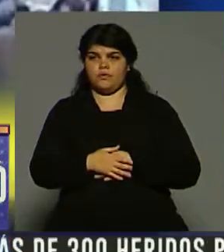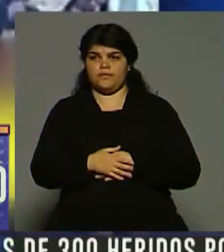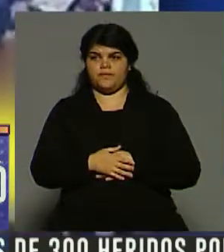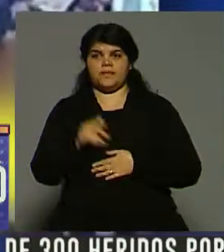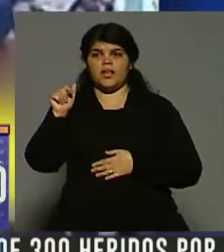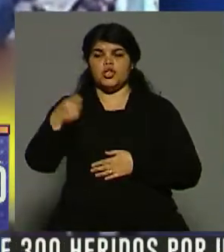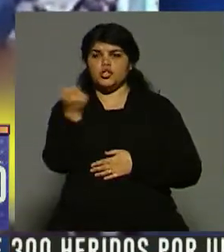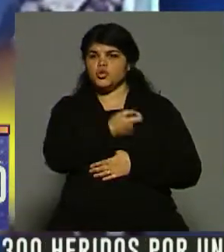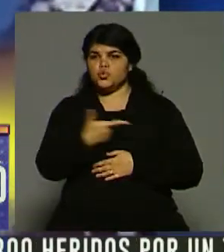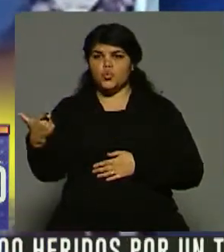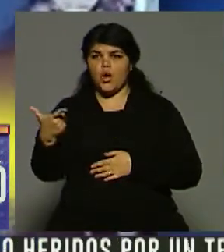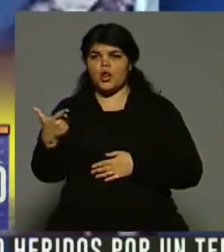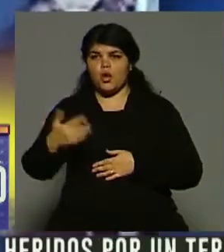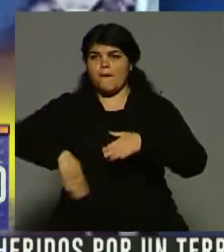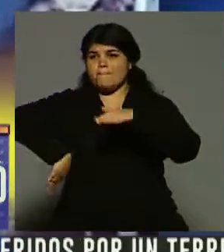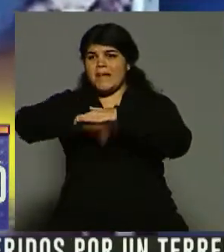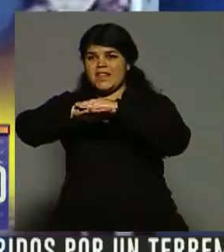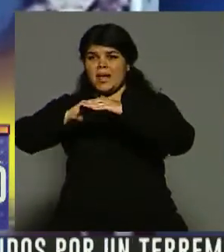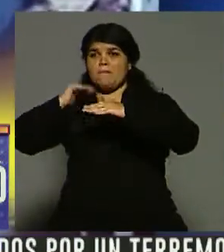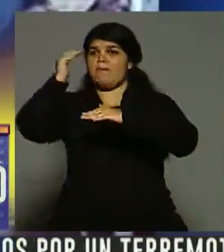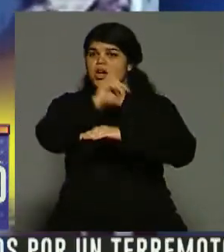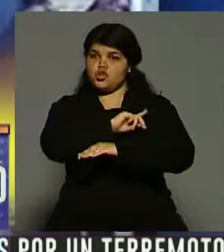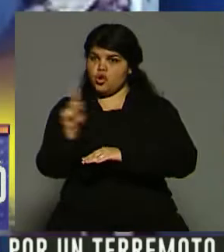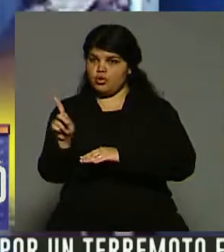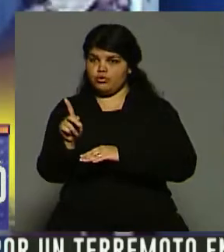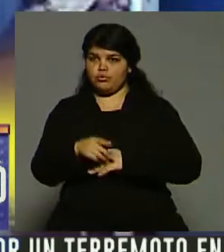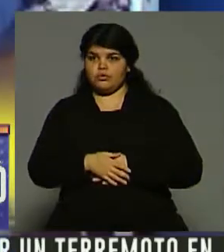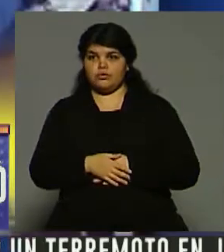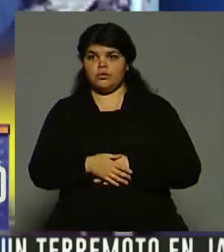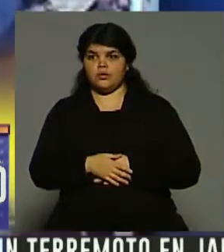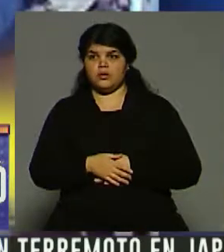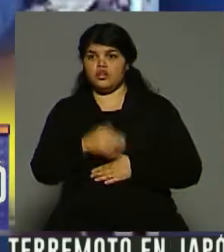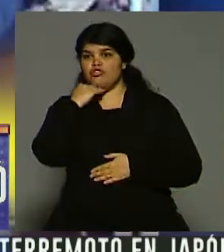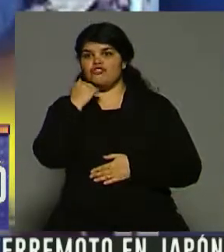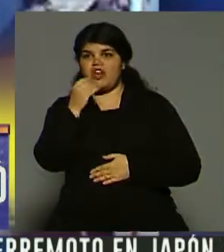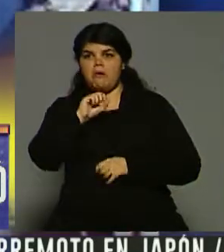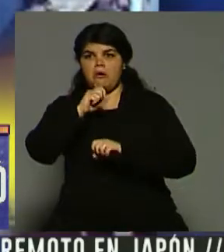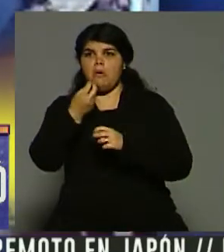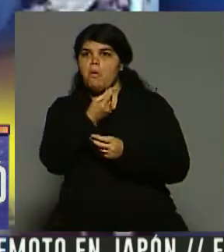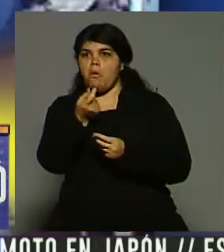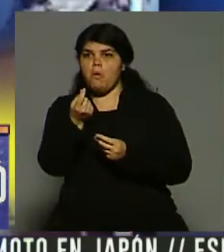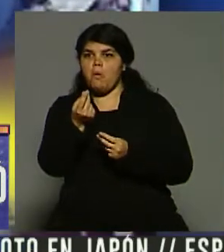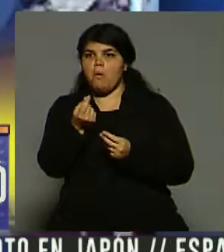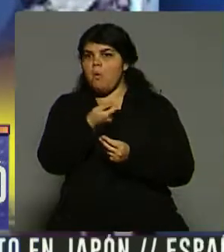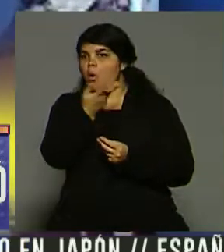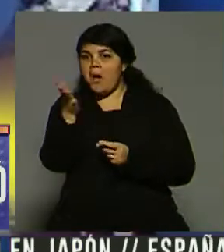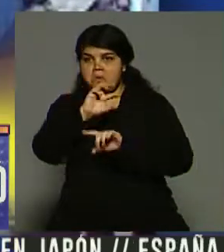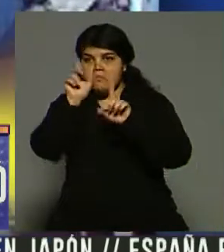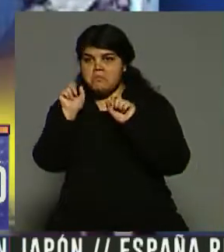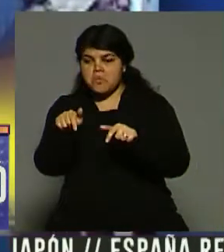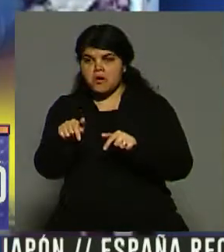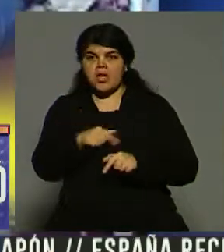salarios que superen la meta que ellos habían propuesto. En definitiva, nadie sabe cuánto es. Hablan de paritarias libres y